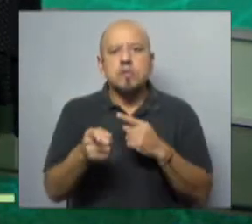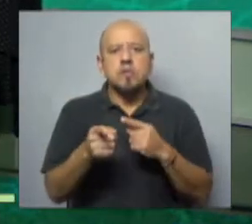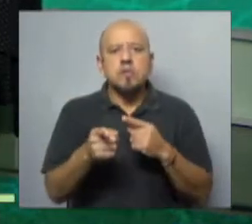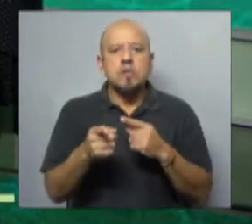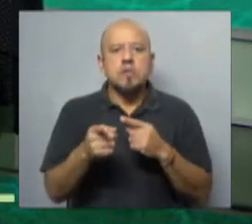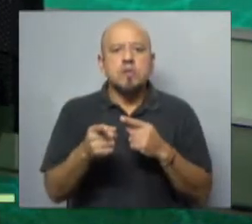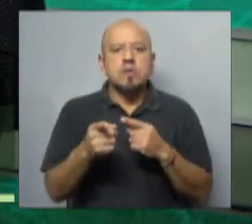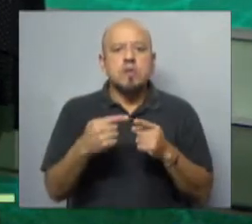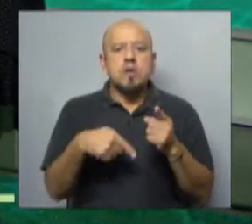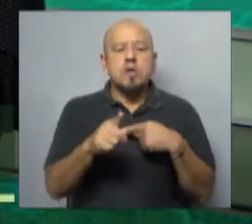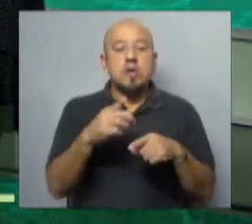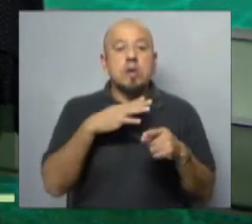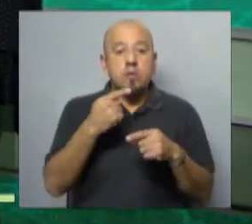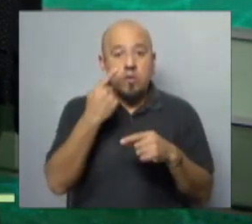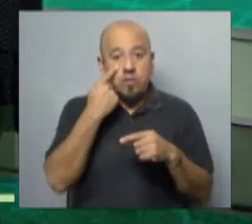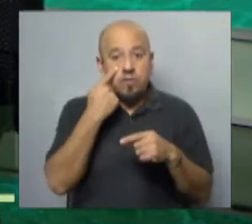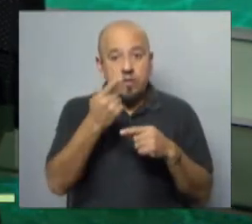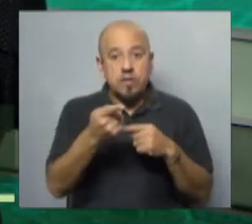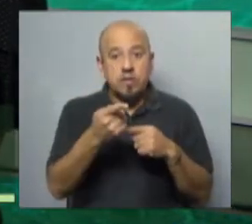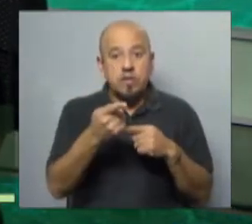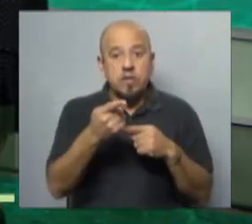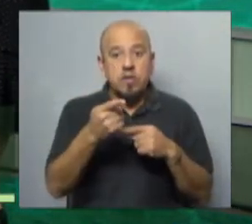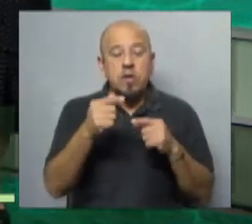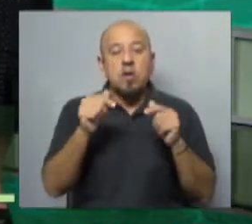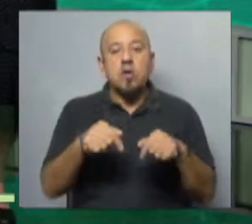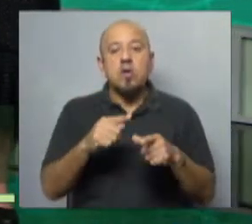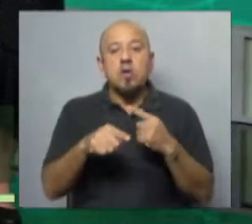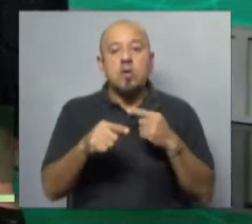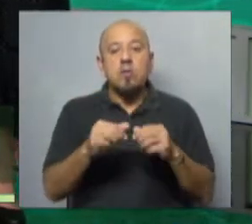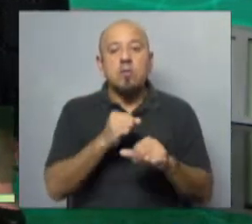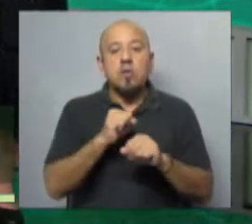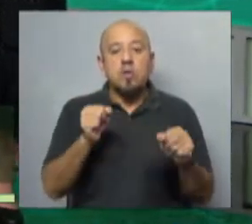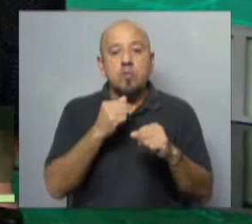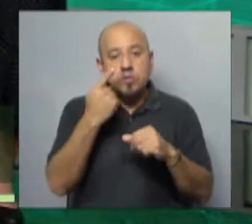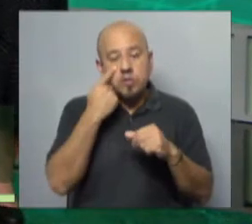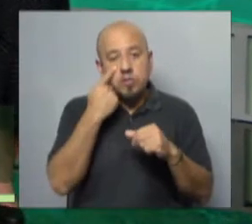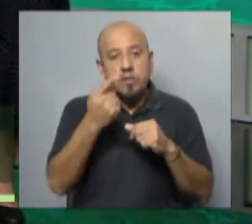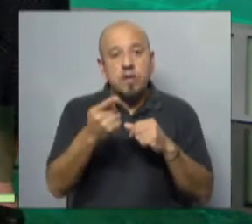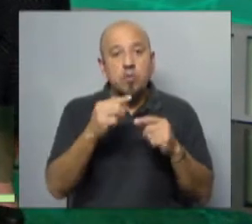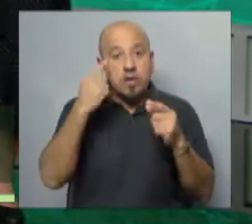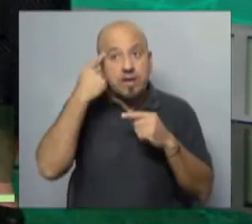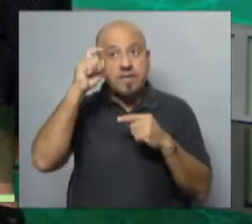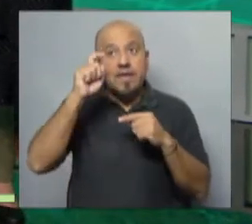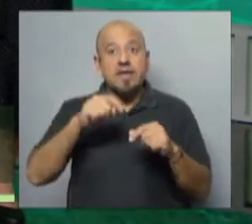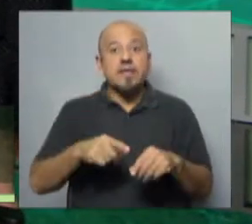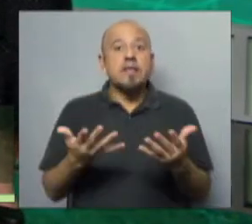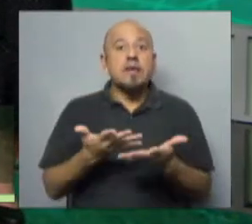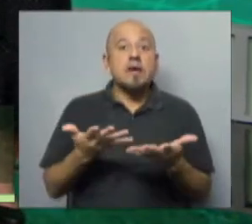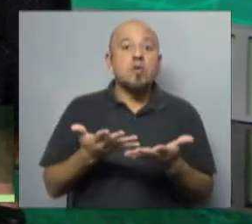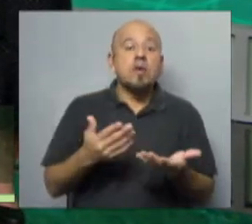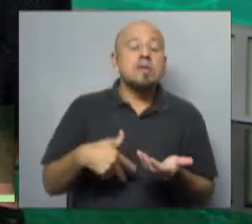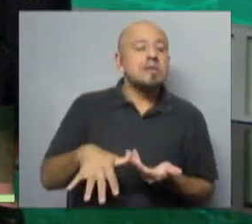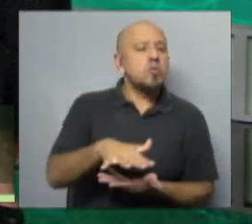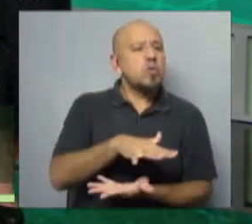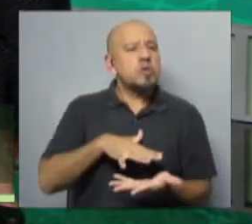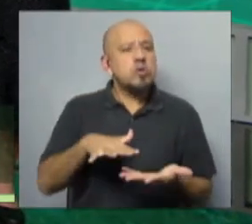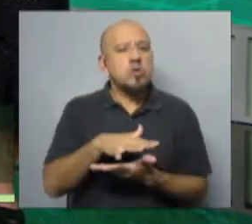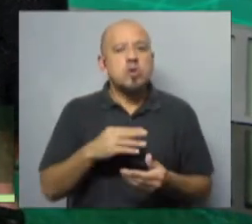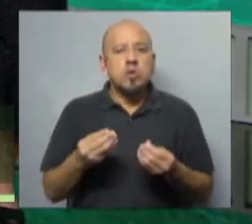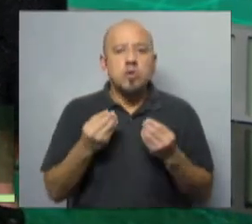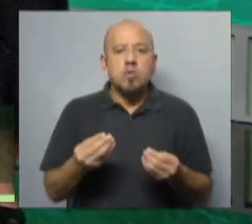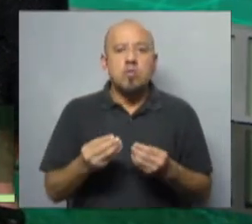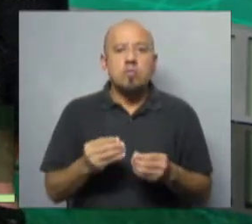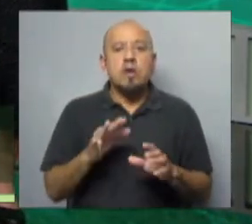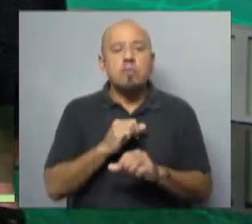bien las están moviendo desde el pasado hasta hoy nos permiten tener una idea sobre el presente e incluso bueno tener un poco de